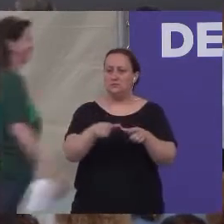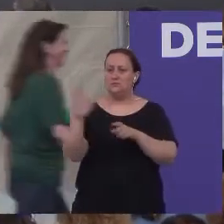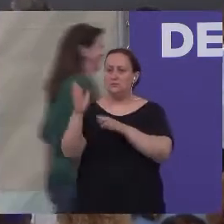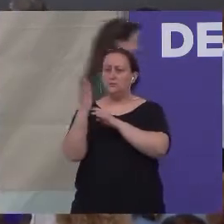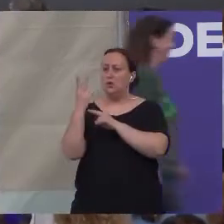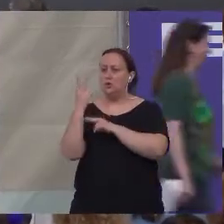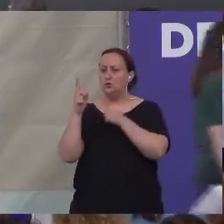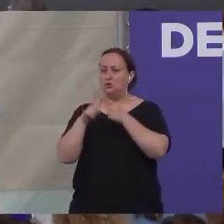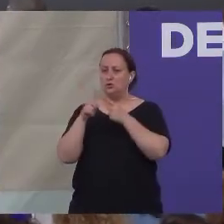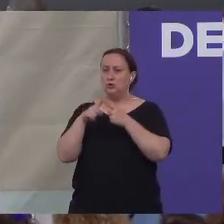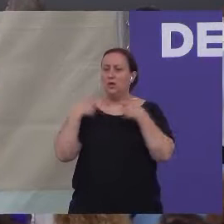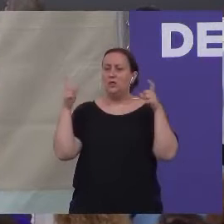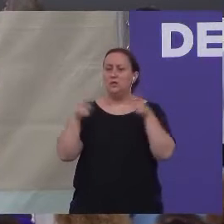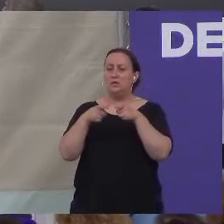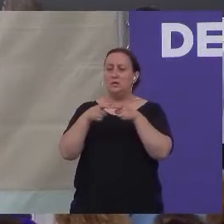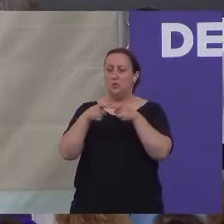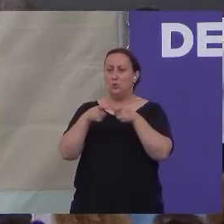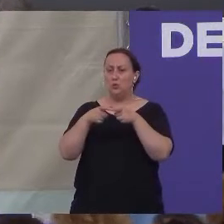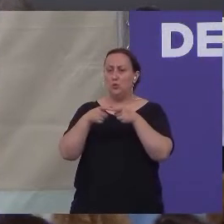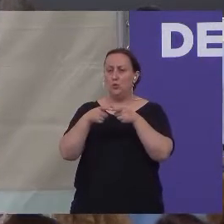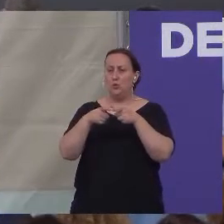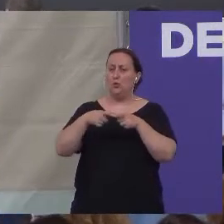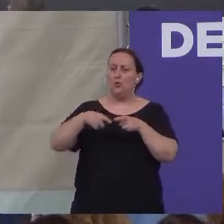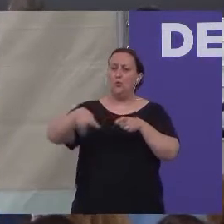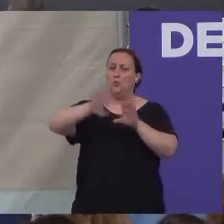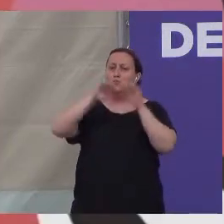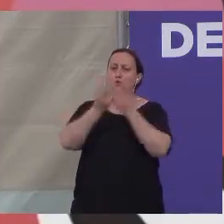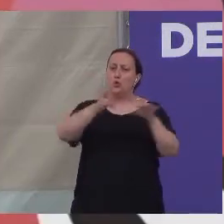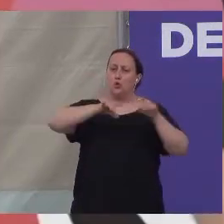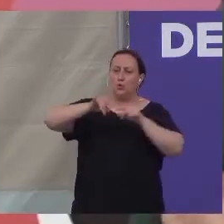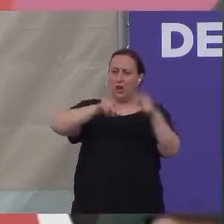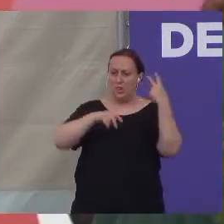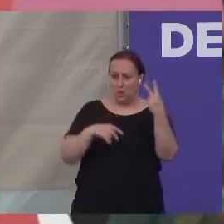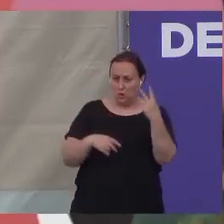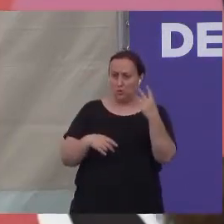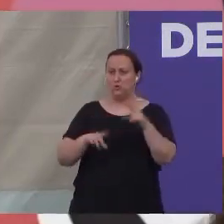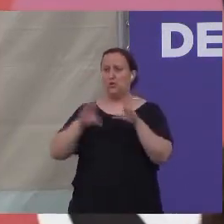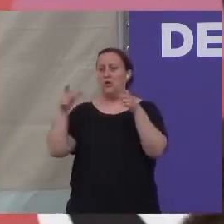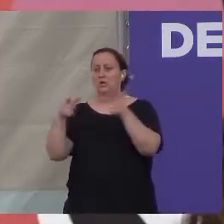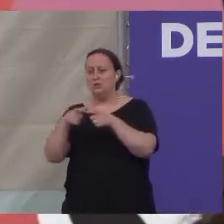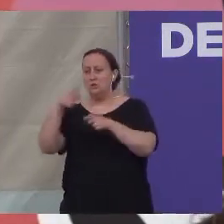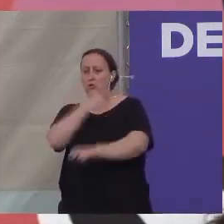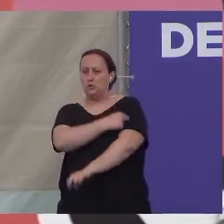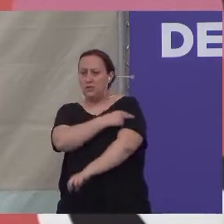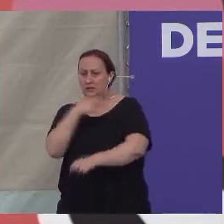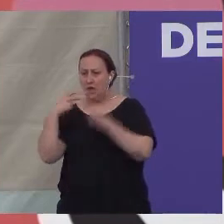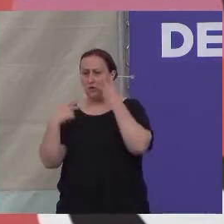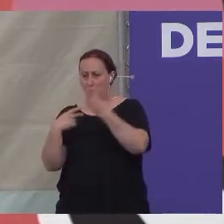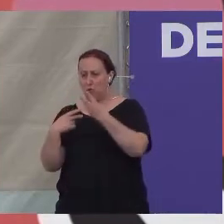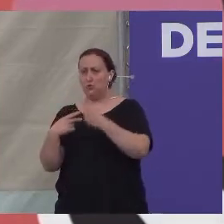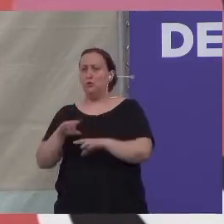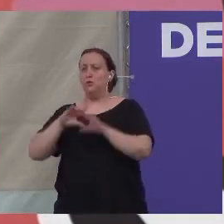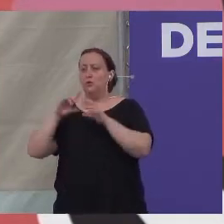Mundo Rural, 2 por el círculo de Sanidad, 2 por el círculo de Mundo